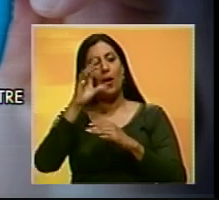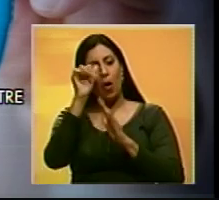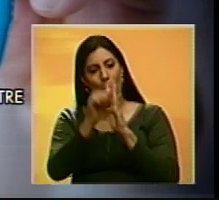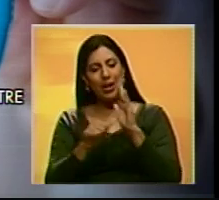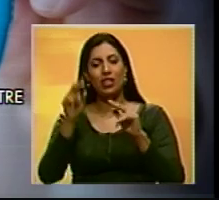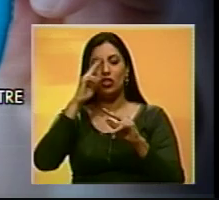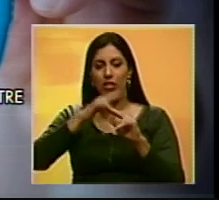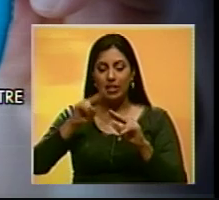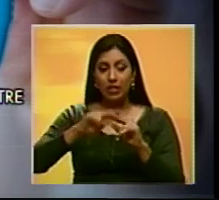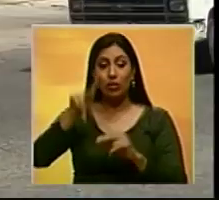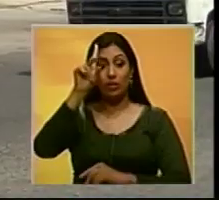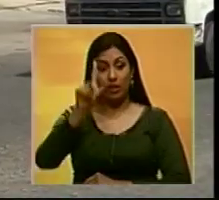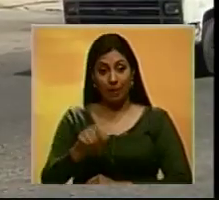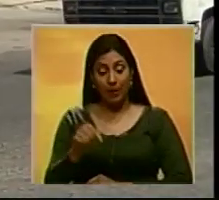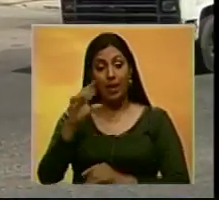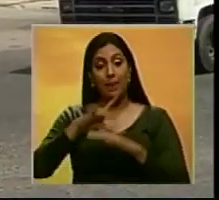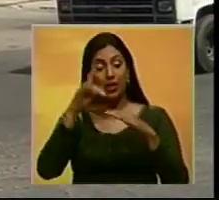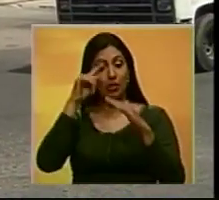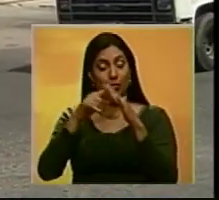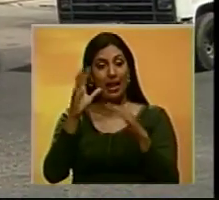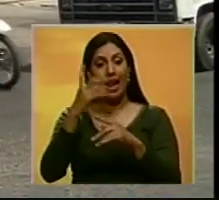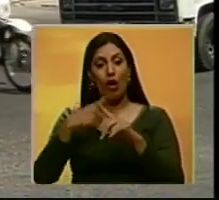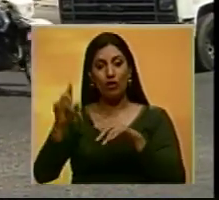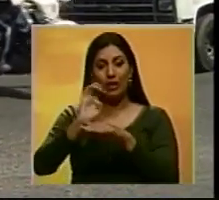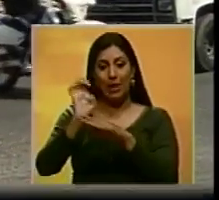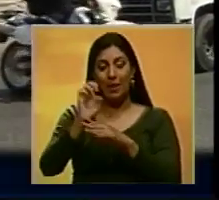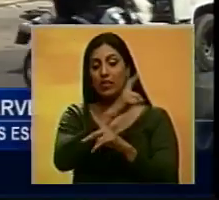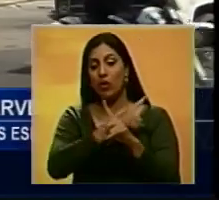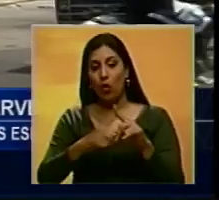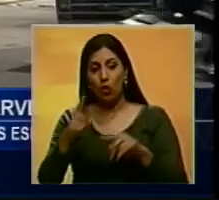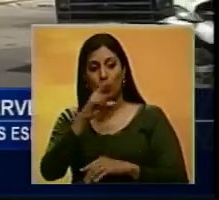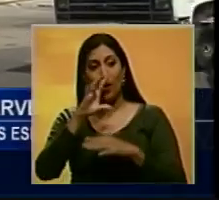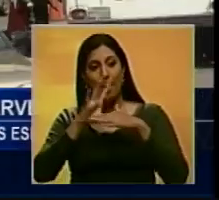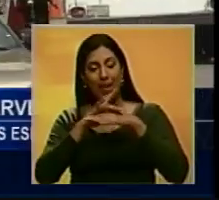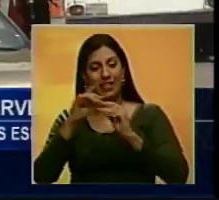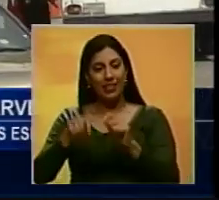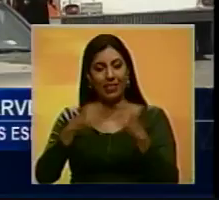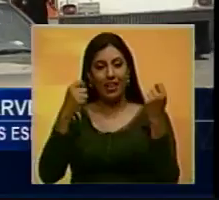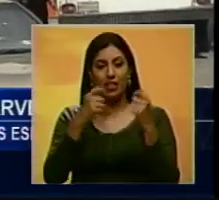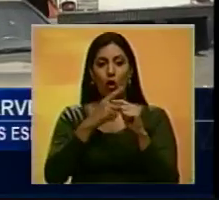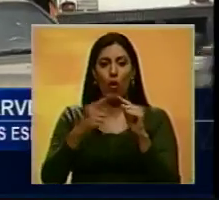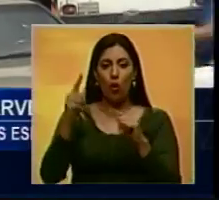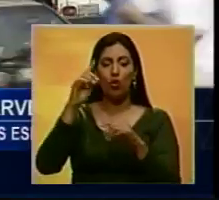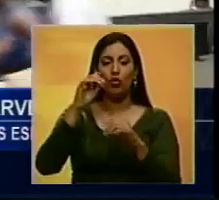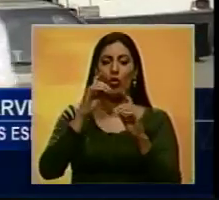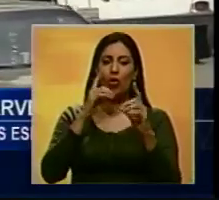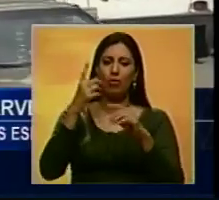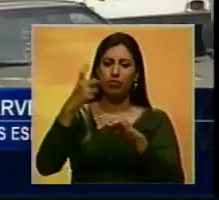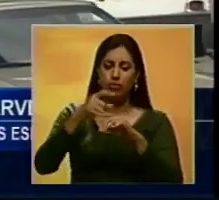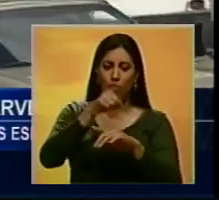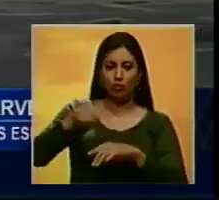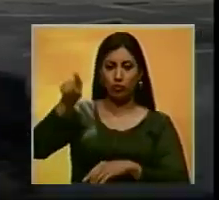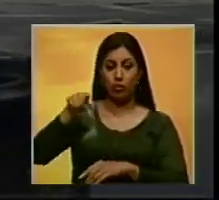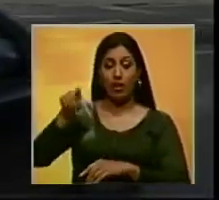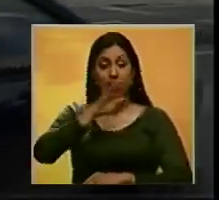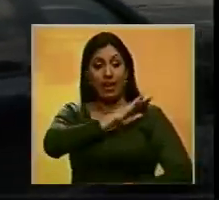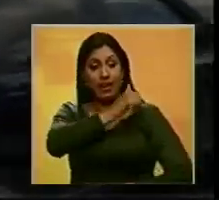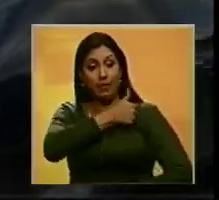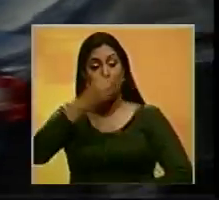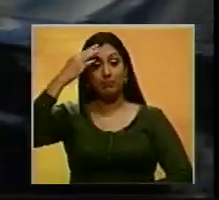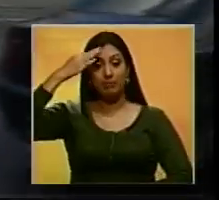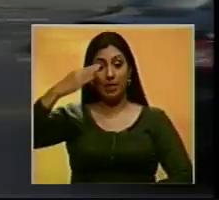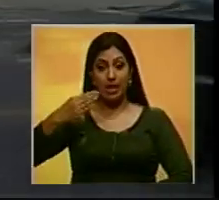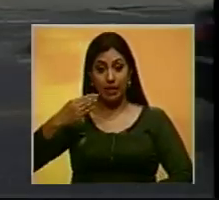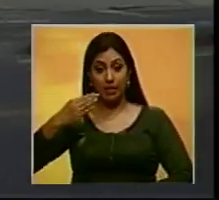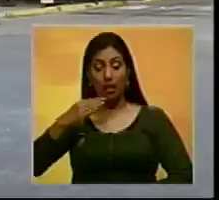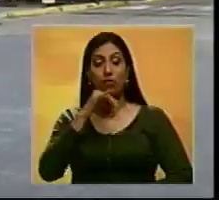pediátrica, medicina interna, emergenciología, medicina del desastre, nefrología y diálisis. El general de brigada, José